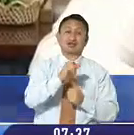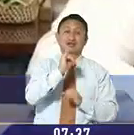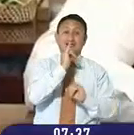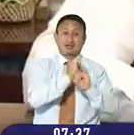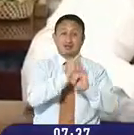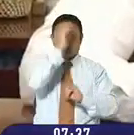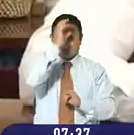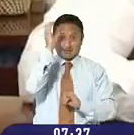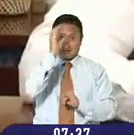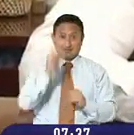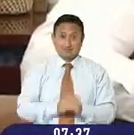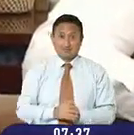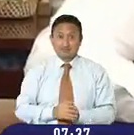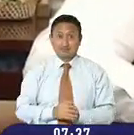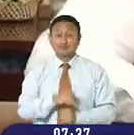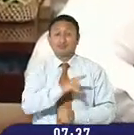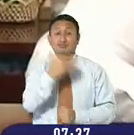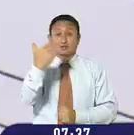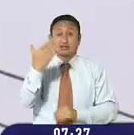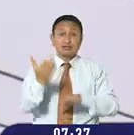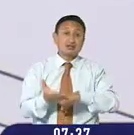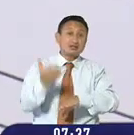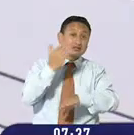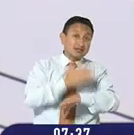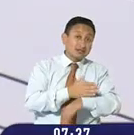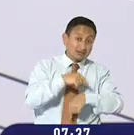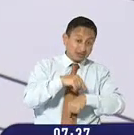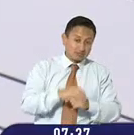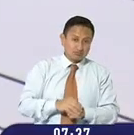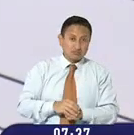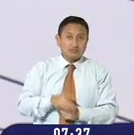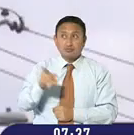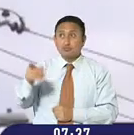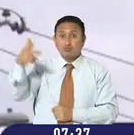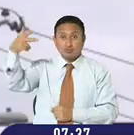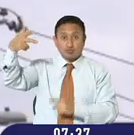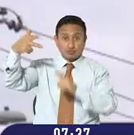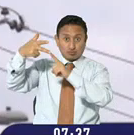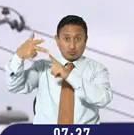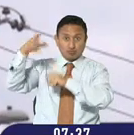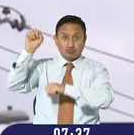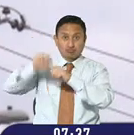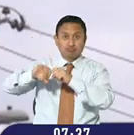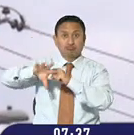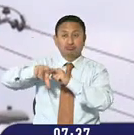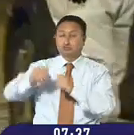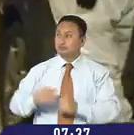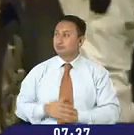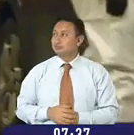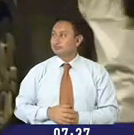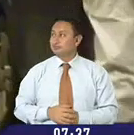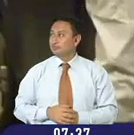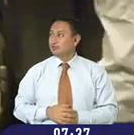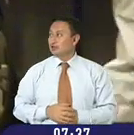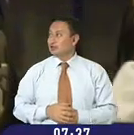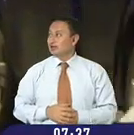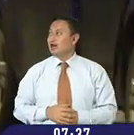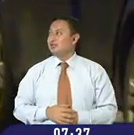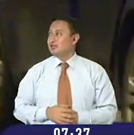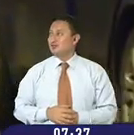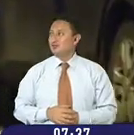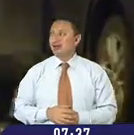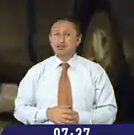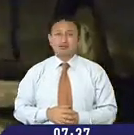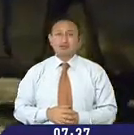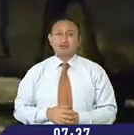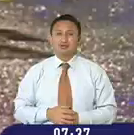señaló que justo un día antes se reportó la pérdida de una de las cámaras de vigilancia instaladas en el sitio donde se